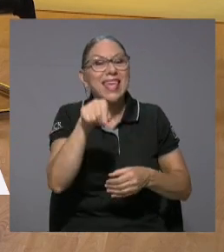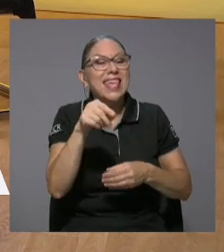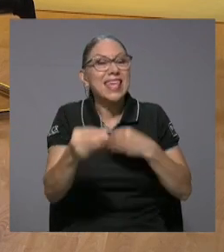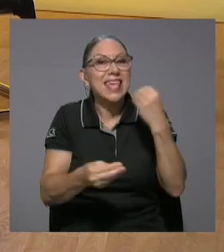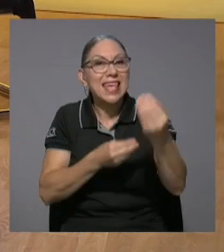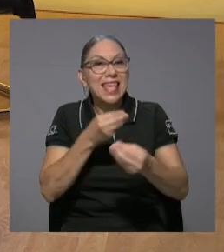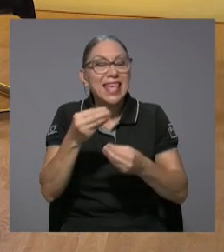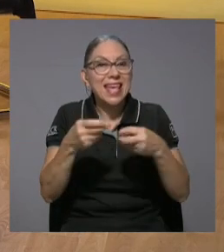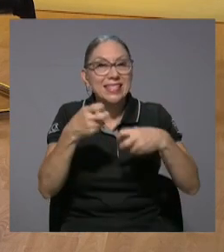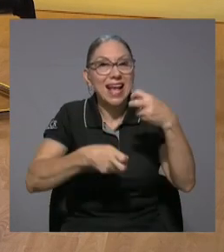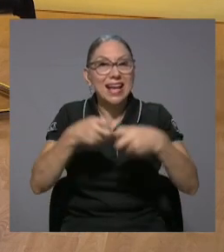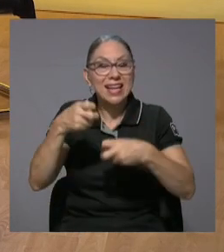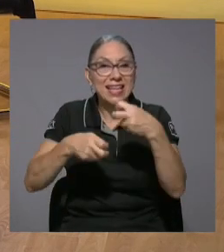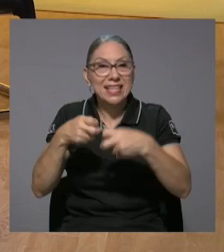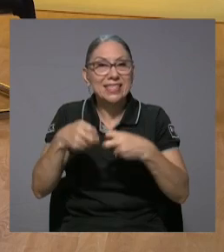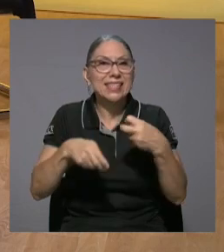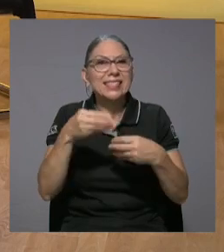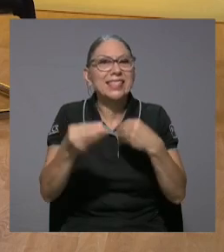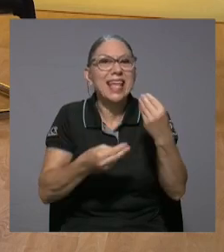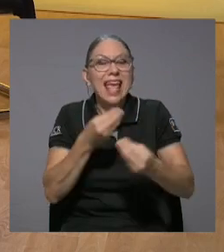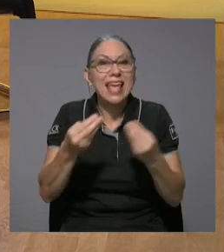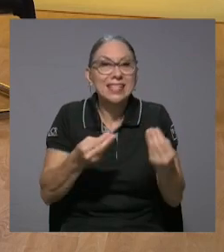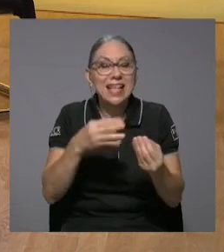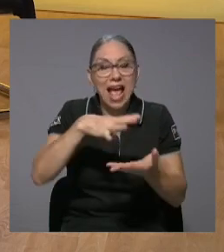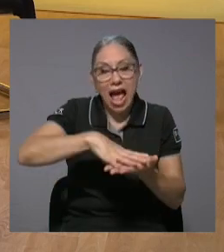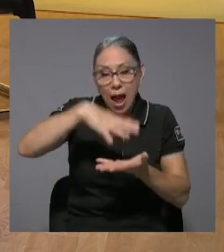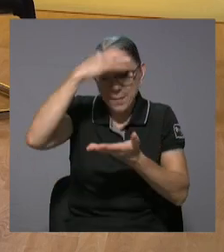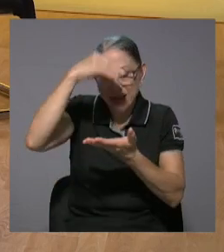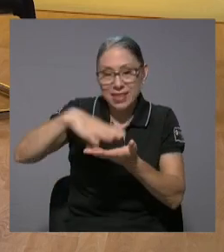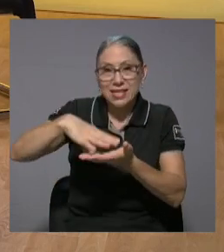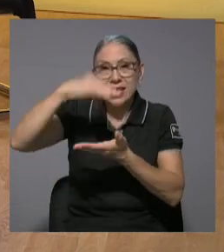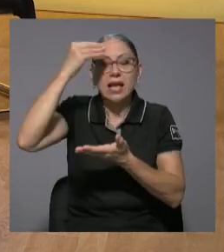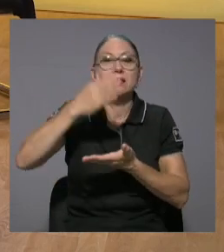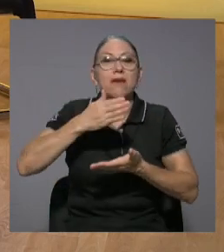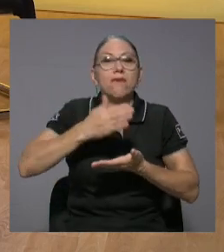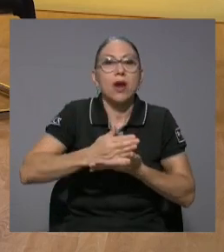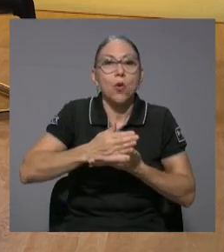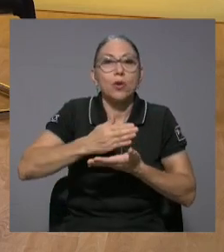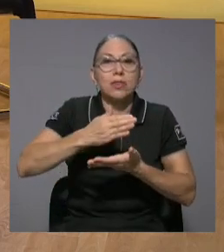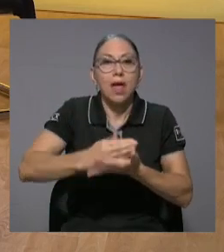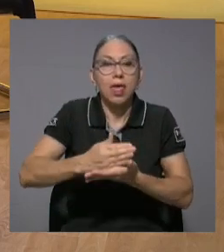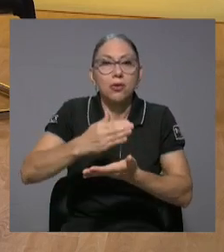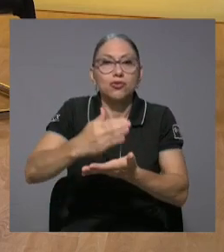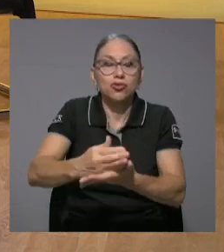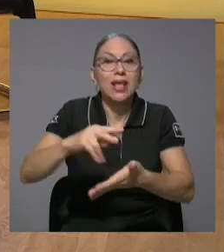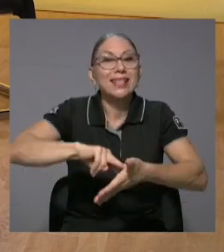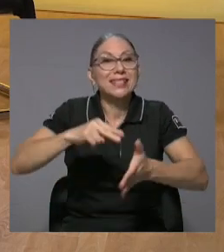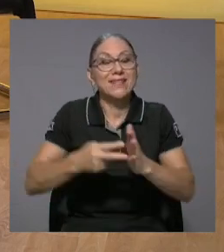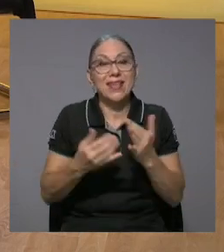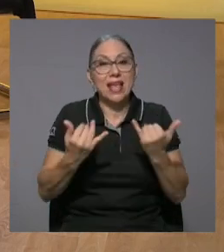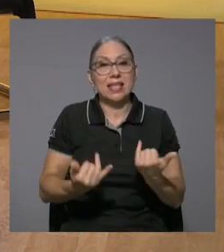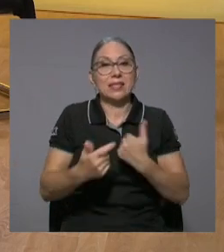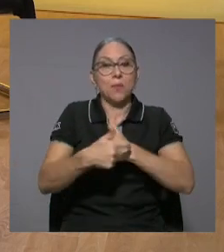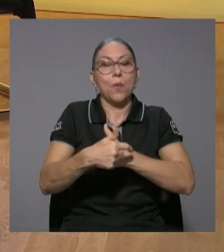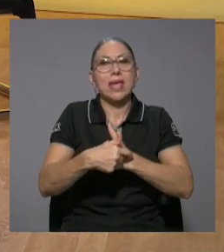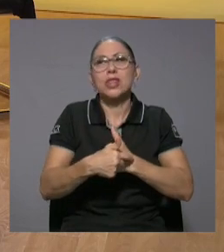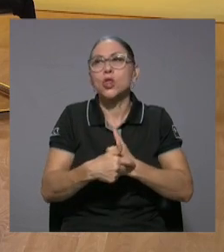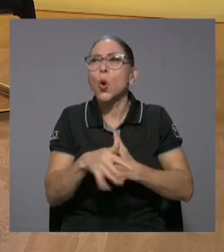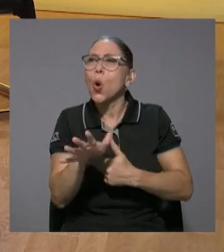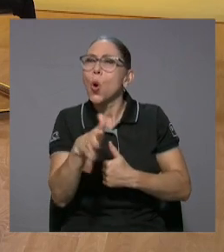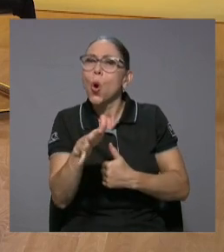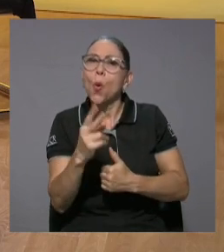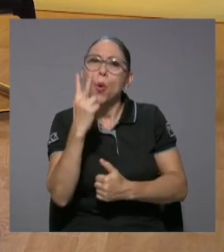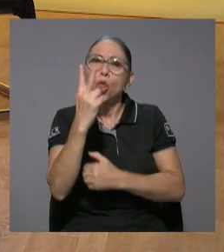que reporta el noveno estado de la educación son aprendizajes recortados. Estamos diciendo que en este momento hay algo así como 2